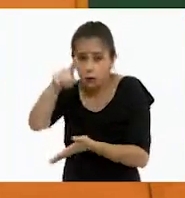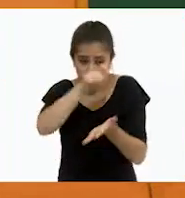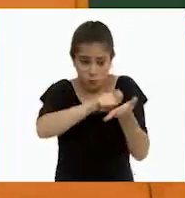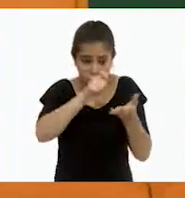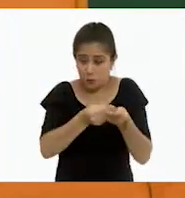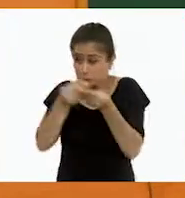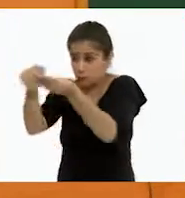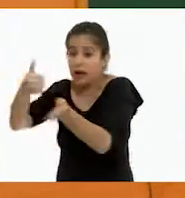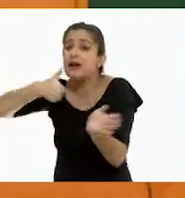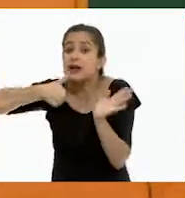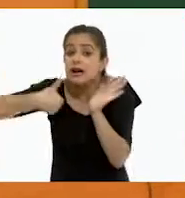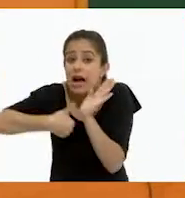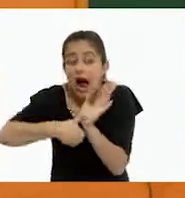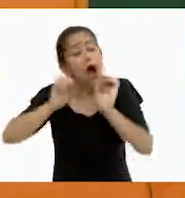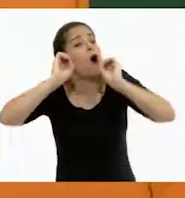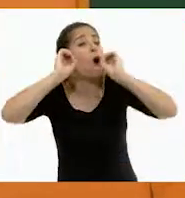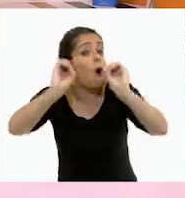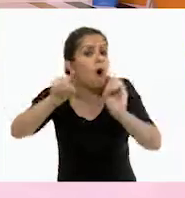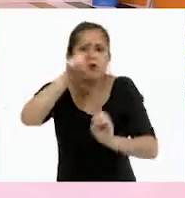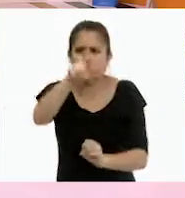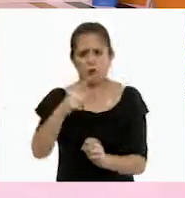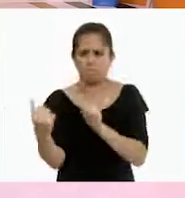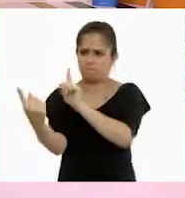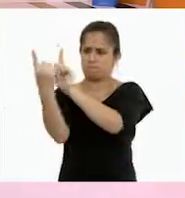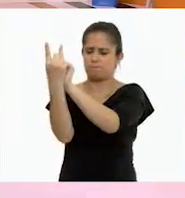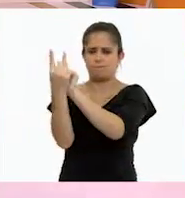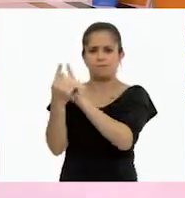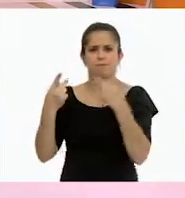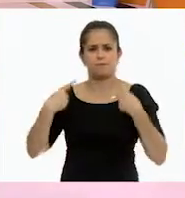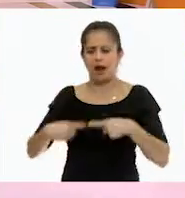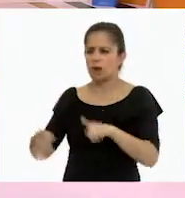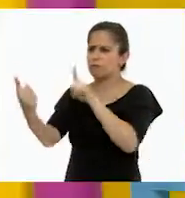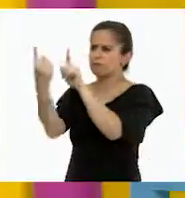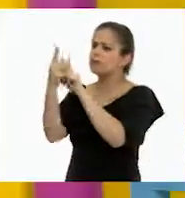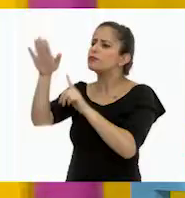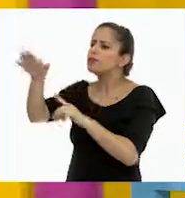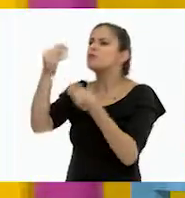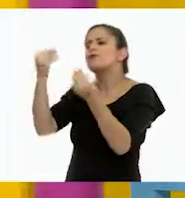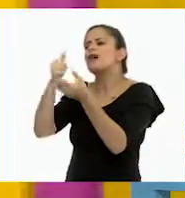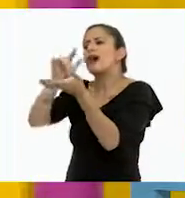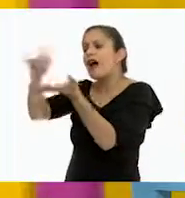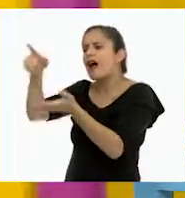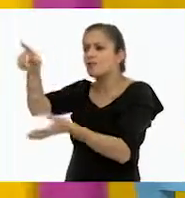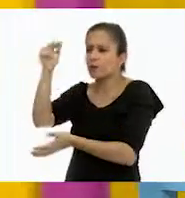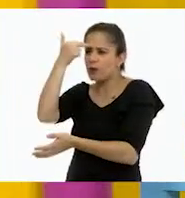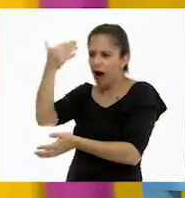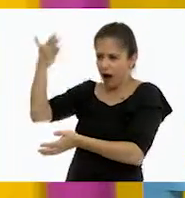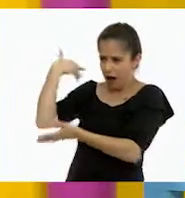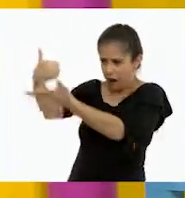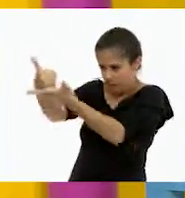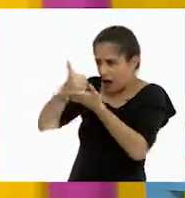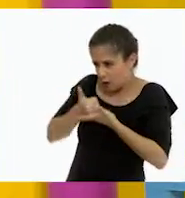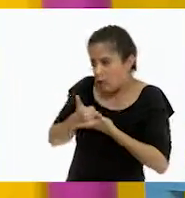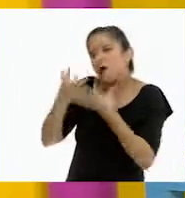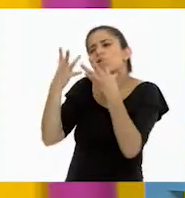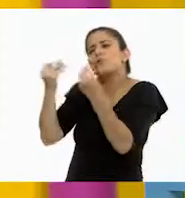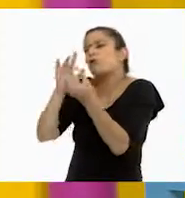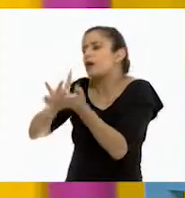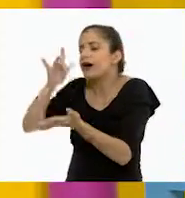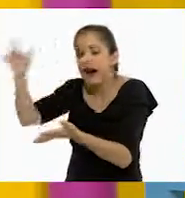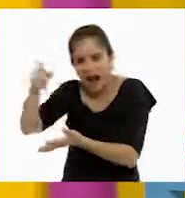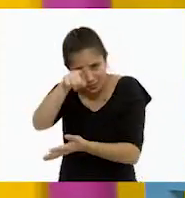ser nuestro reto para el próximo viernes. ¿Cómo ves? Muy bien. ¿Te parece? Vamos a hacer todos el reto que nos acabas de